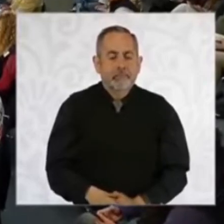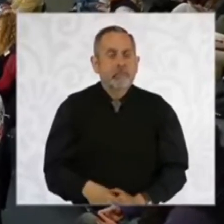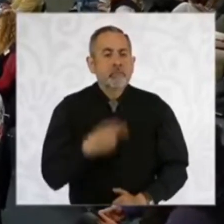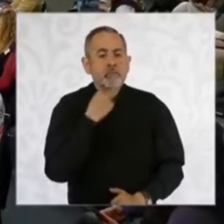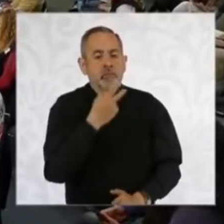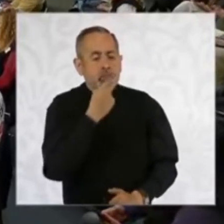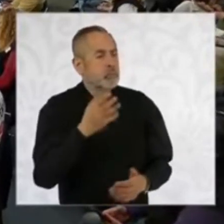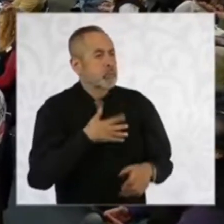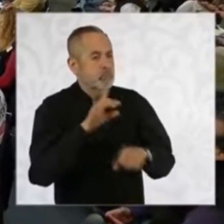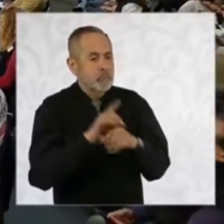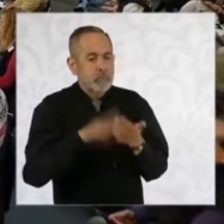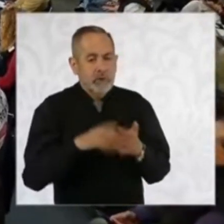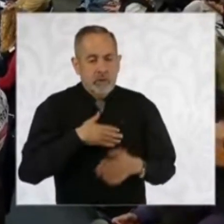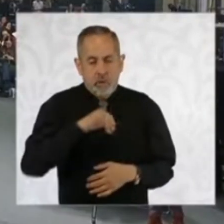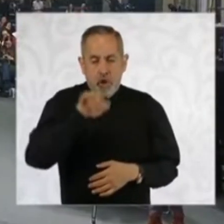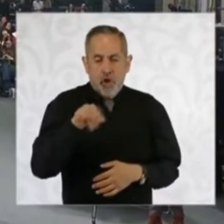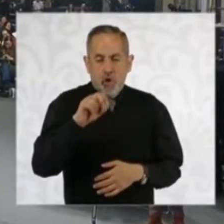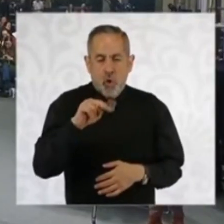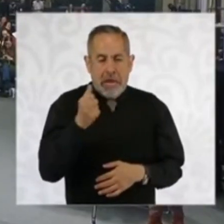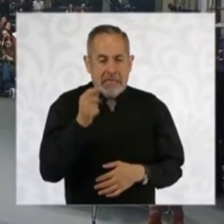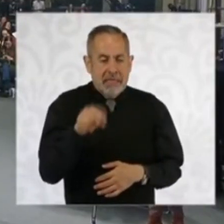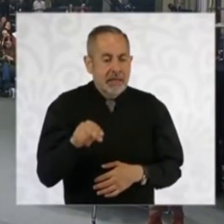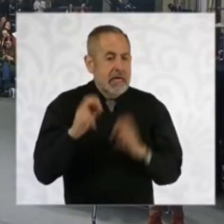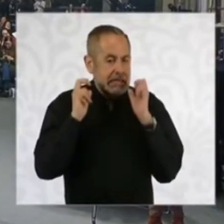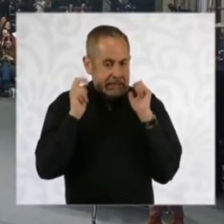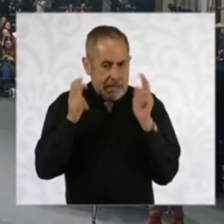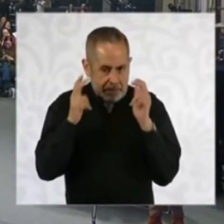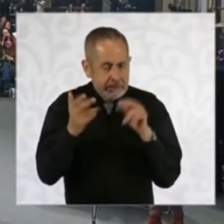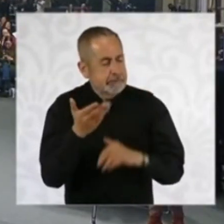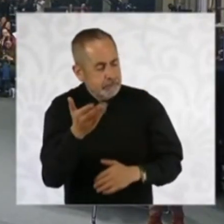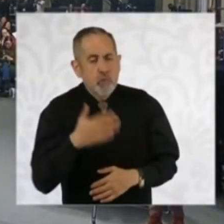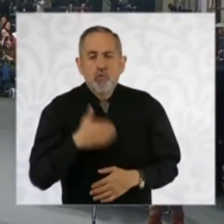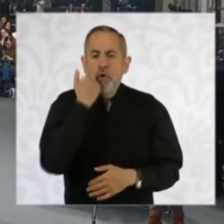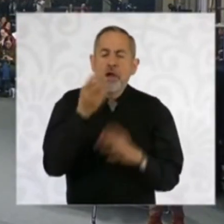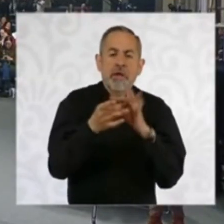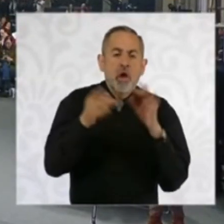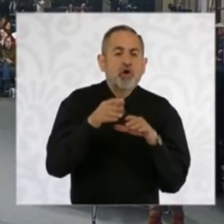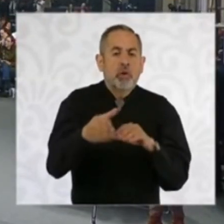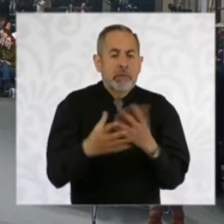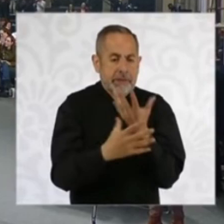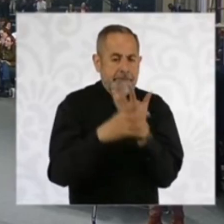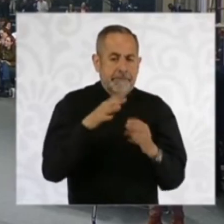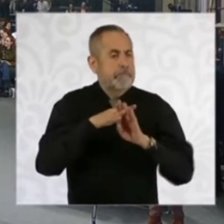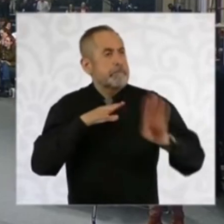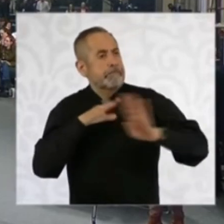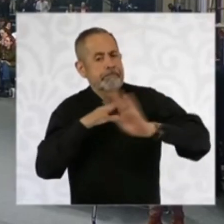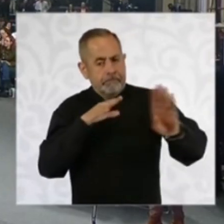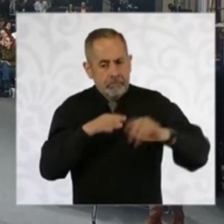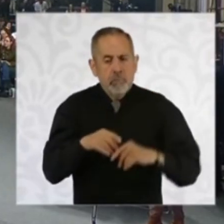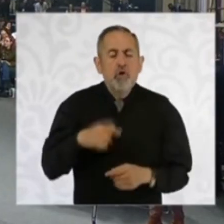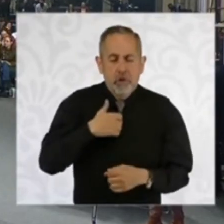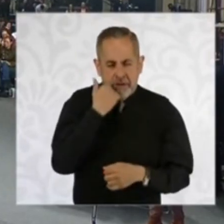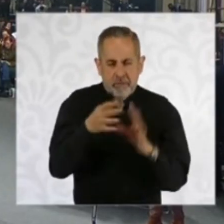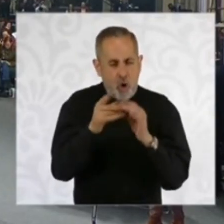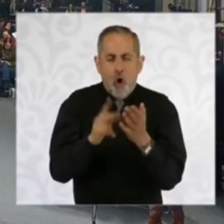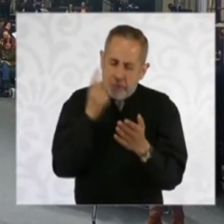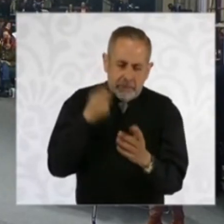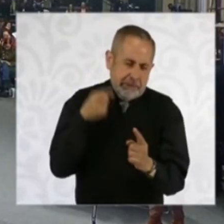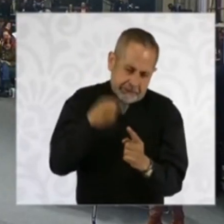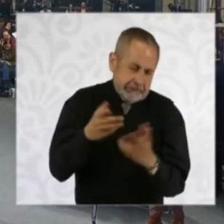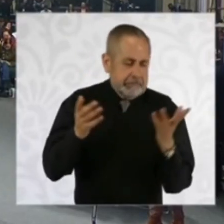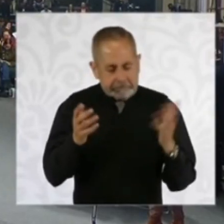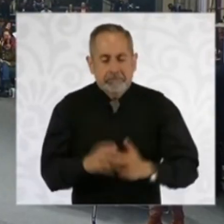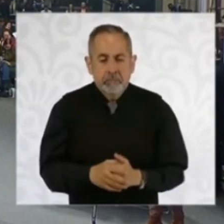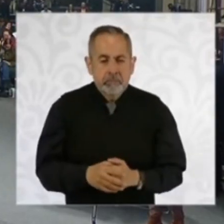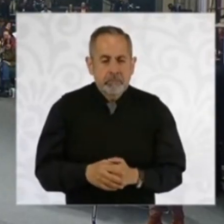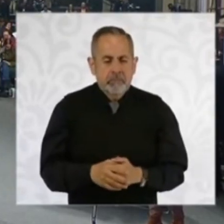Buen día, Presidenta. Soy Jonathan Lozada de Chiapas, Máxima FM. Quiero hablar del tema de migración, regresar un poquito al punto.